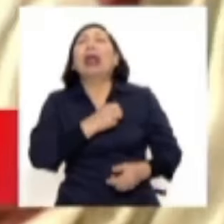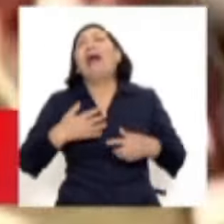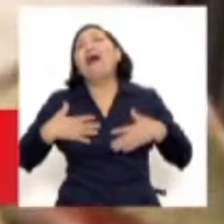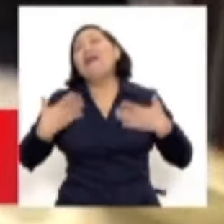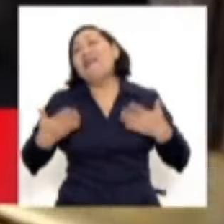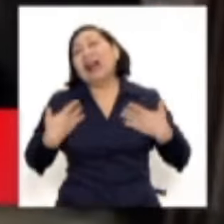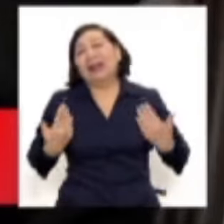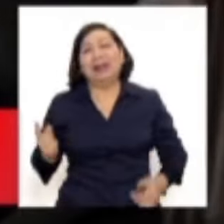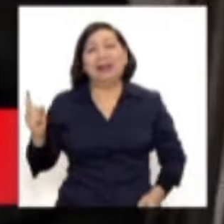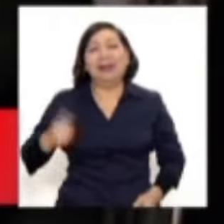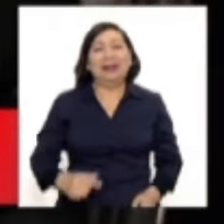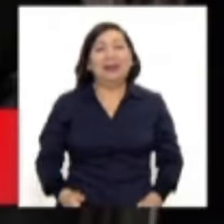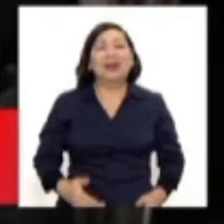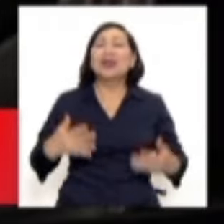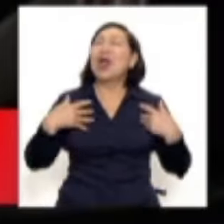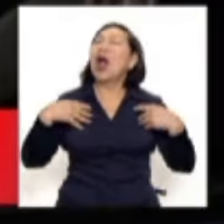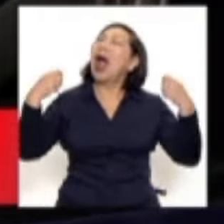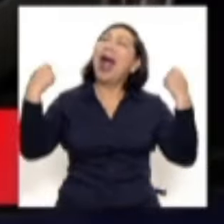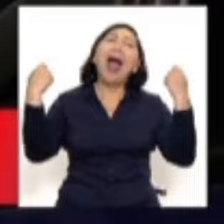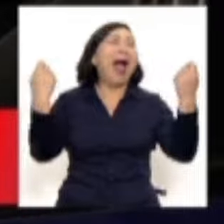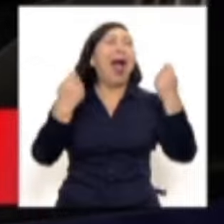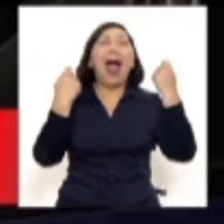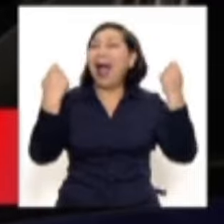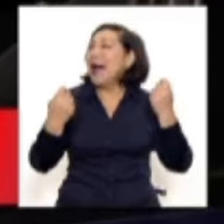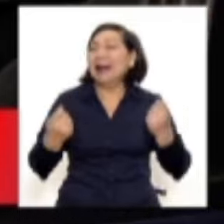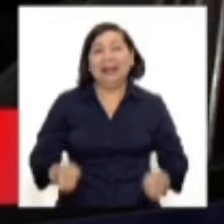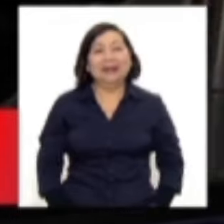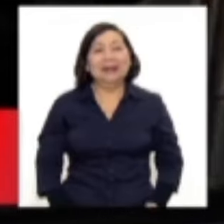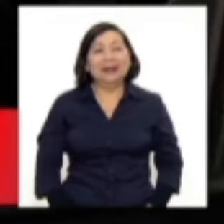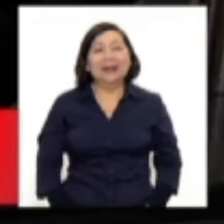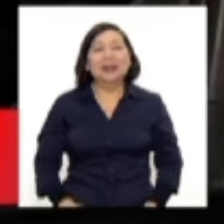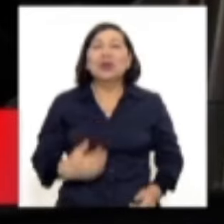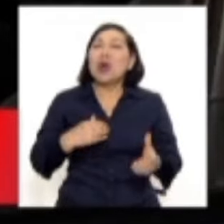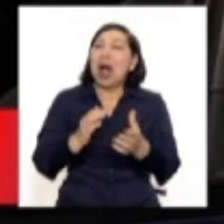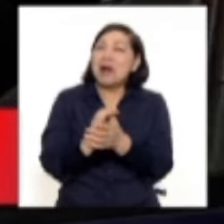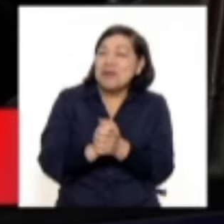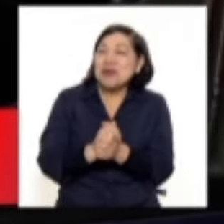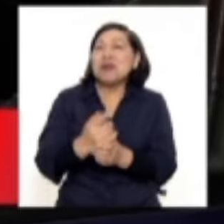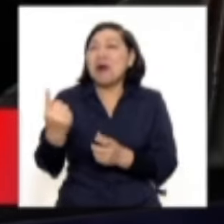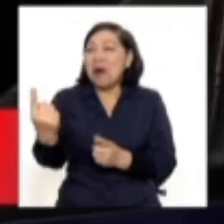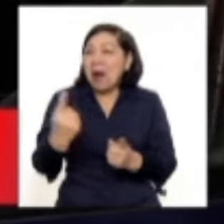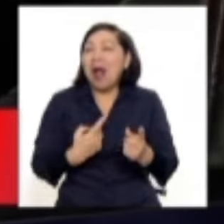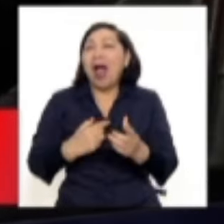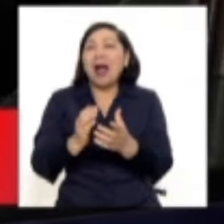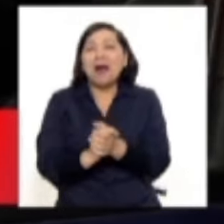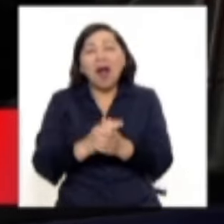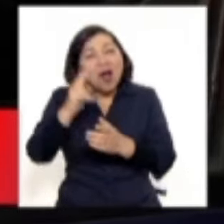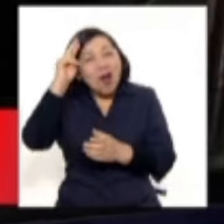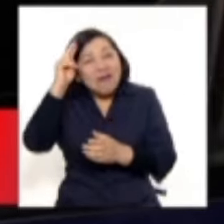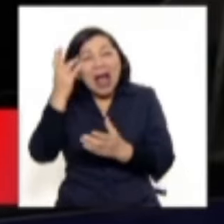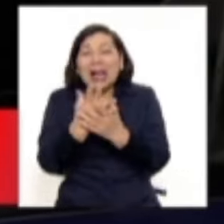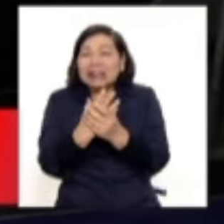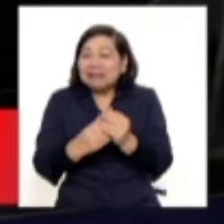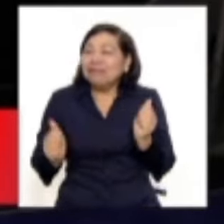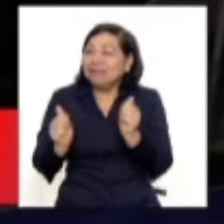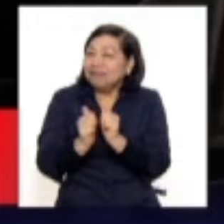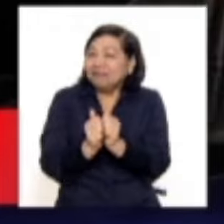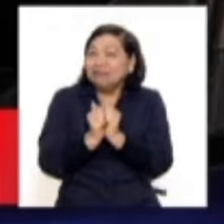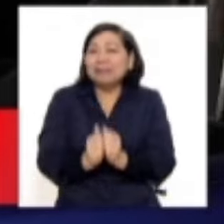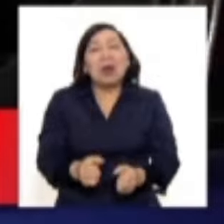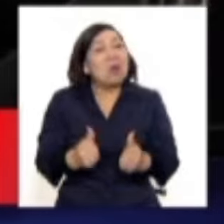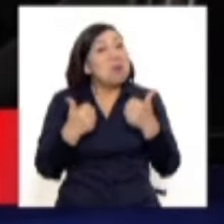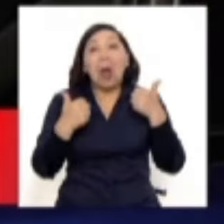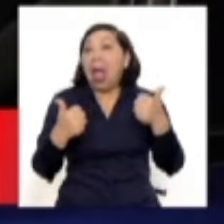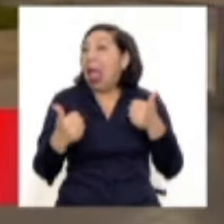Sí, claro, venimos de la celebración. Bien se ha ido, maestro. Estaba con las amistades, con amigos, compañeros de ahí, los vecinos, claro.